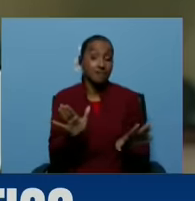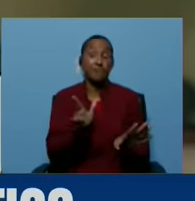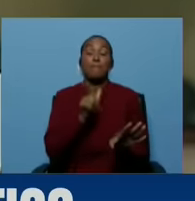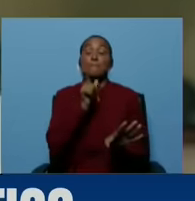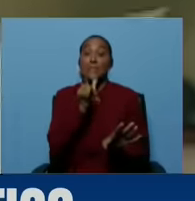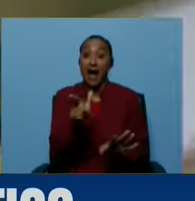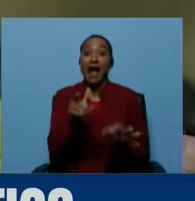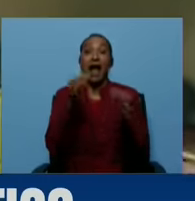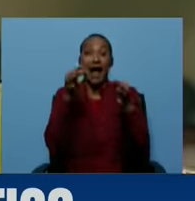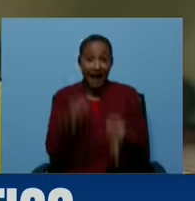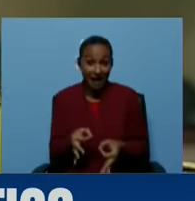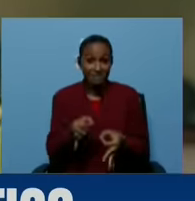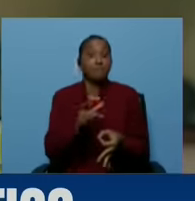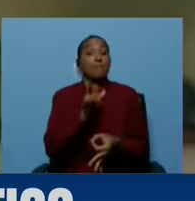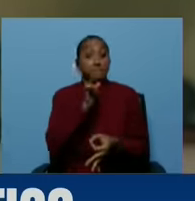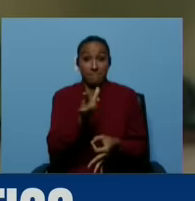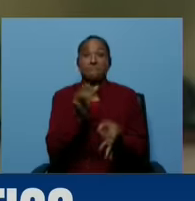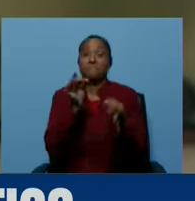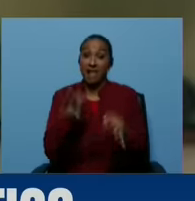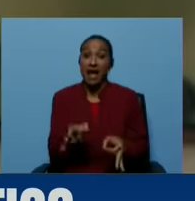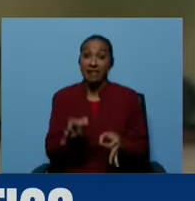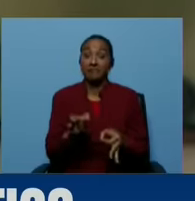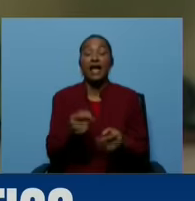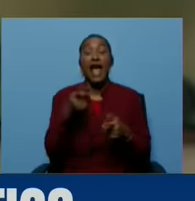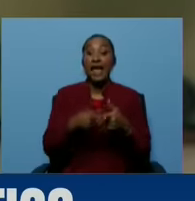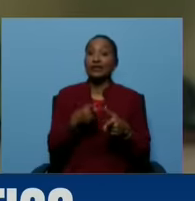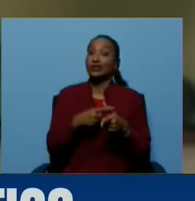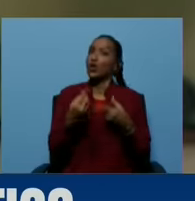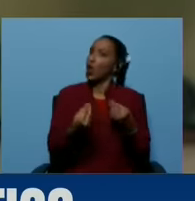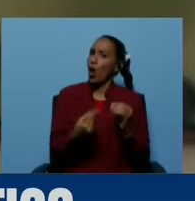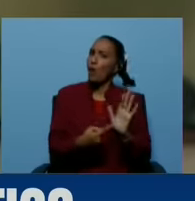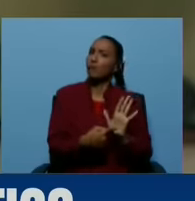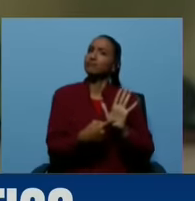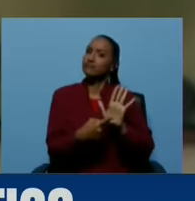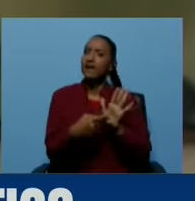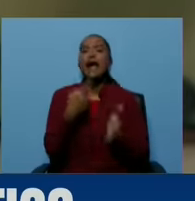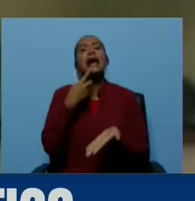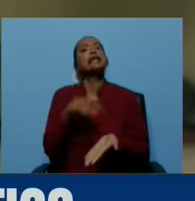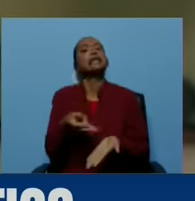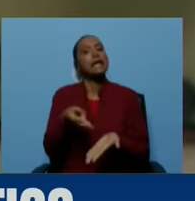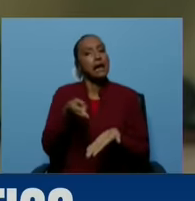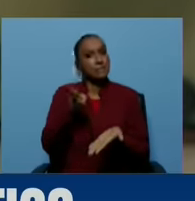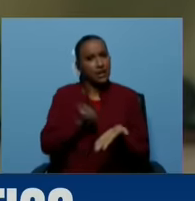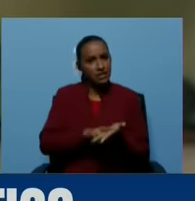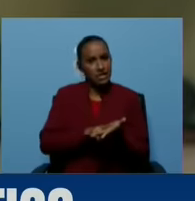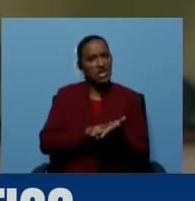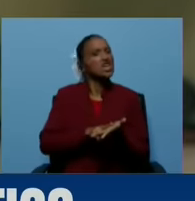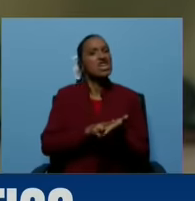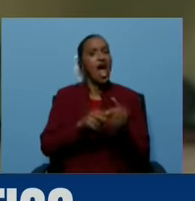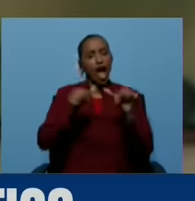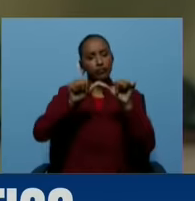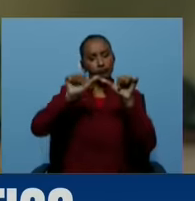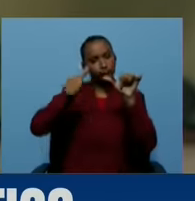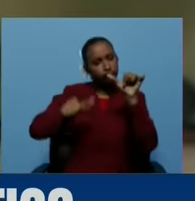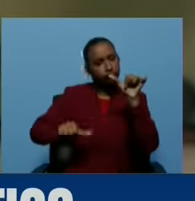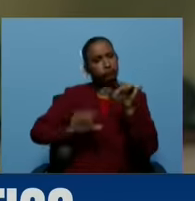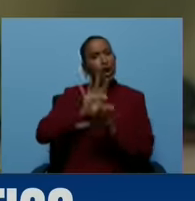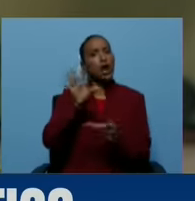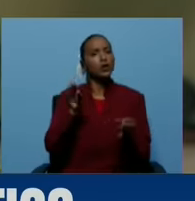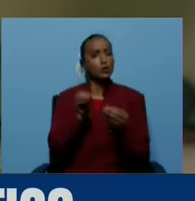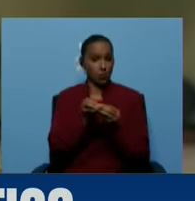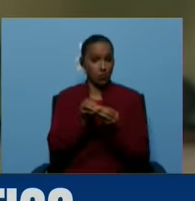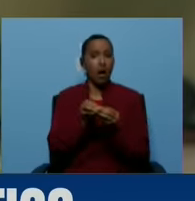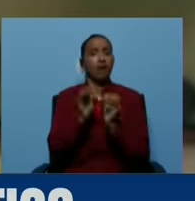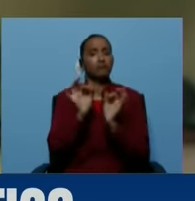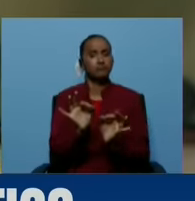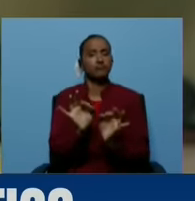Pero muy mal. Y eso lo vamos a ver, vamos a repetir un poco, hacer un resumen de lo que